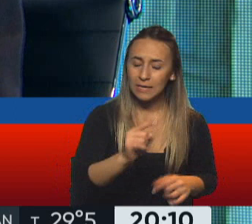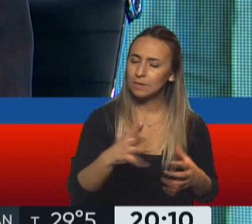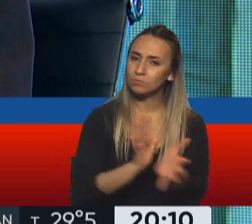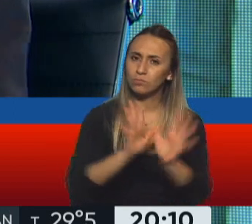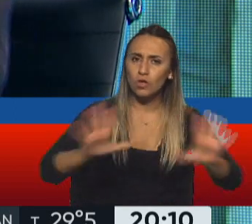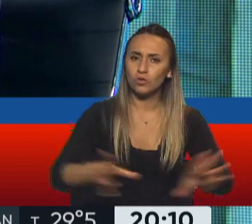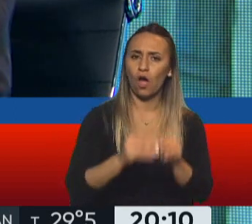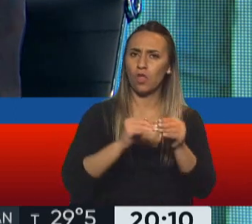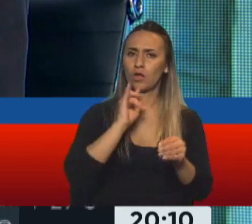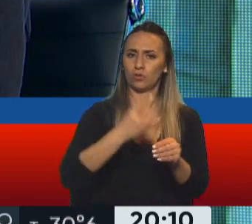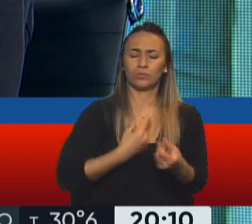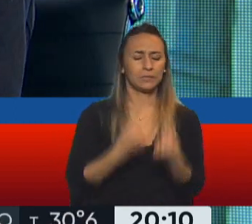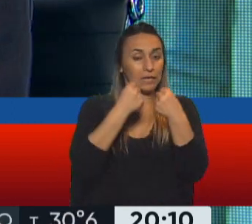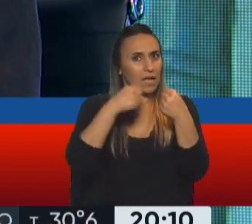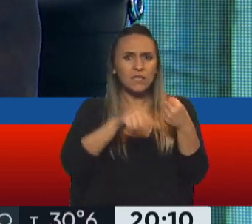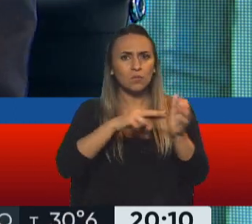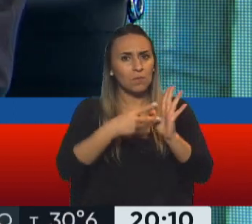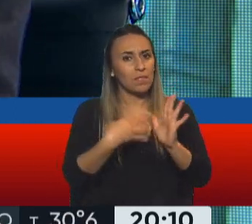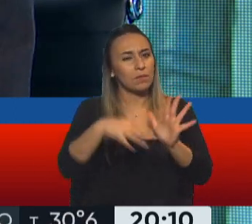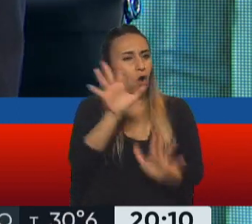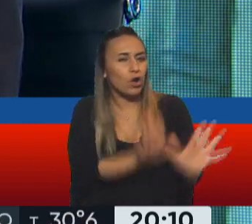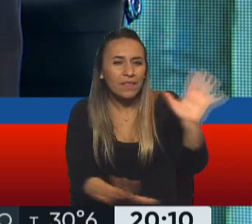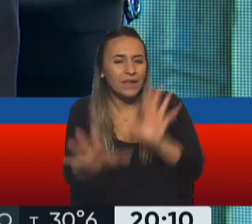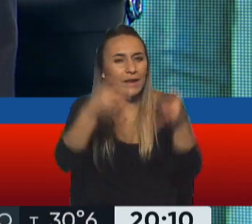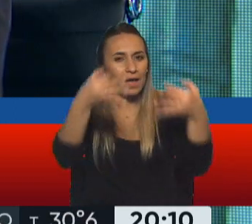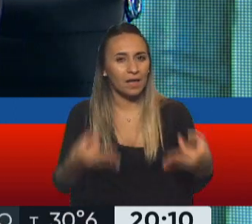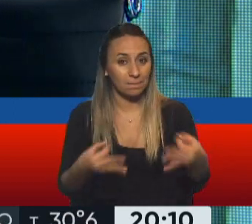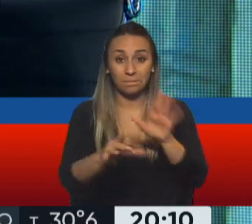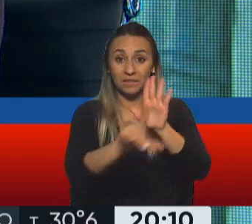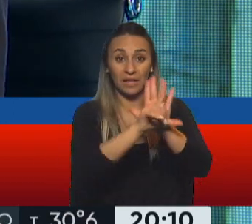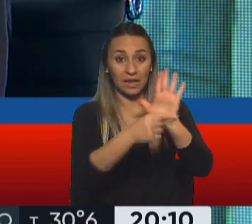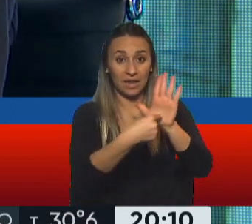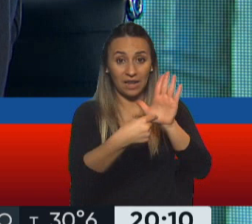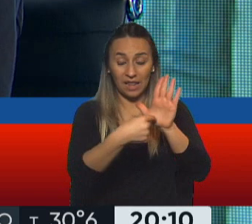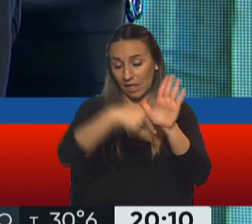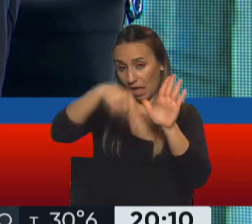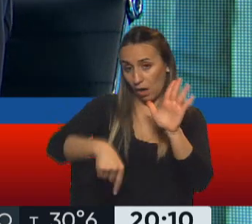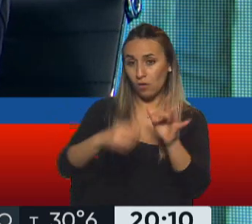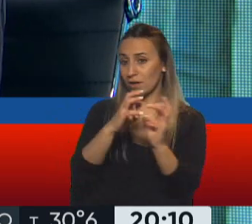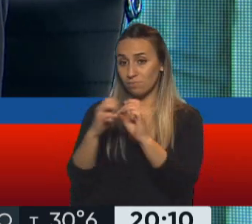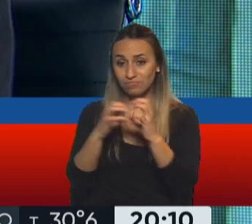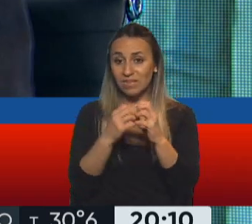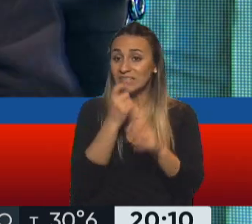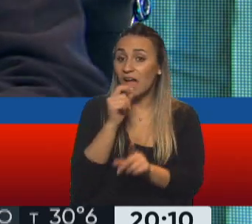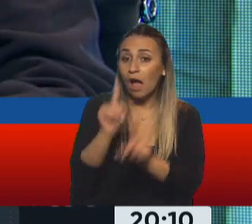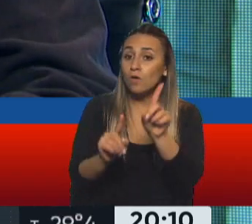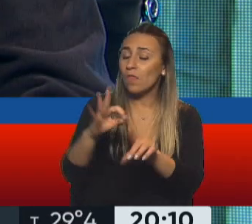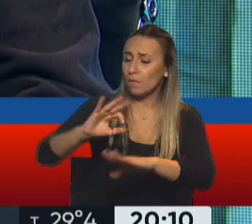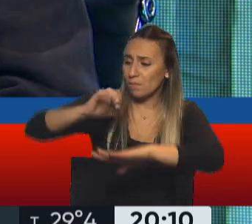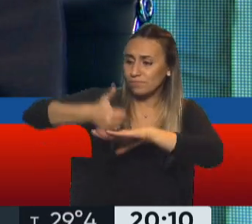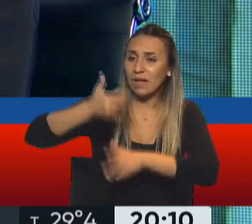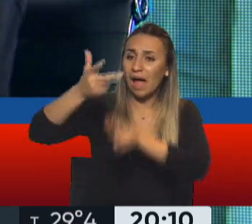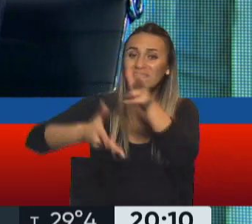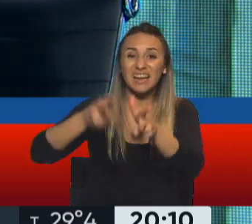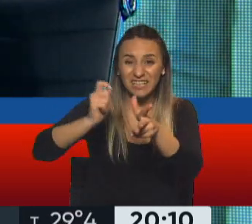que hay que ordenarlo. Esta ley, me parece que debería, la que se está discutiendo en la agenda pública, me parece que si alguien tenía que hablar era el Congreso